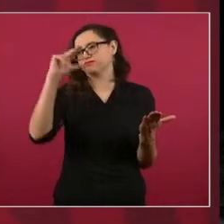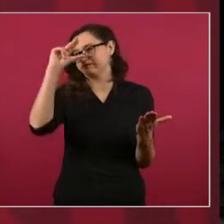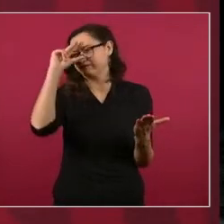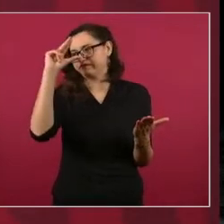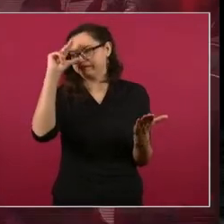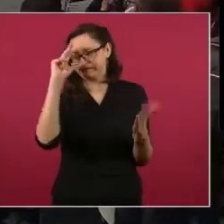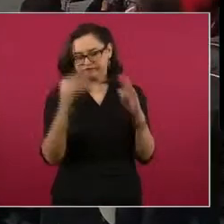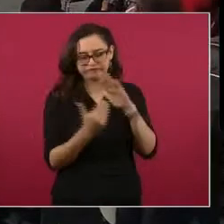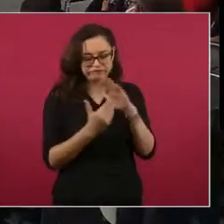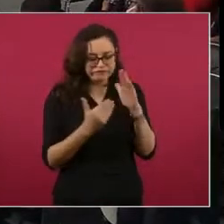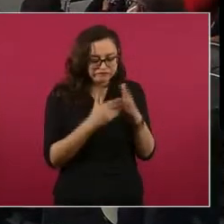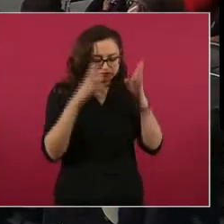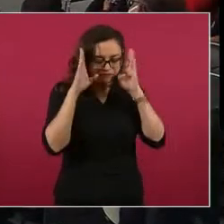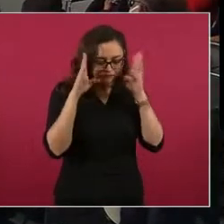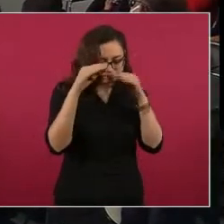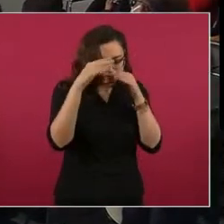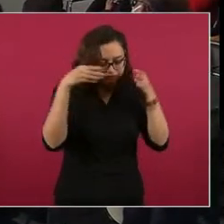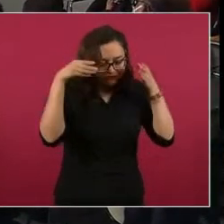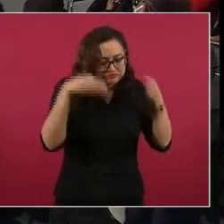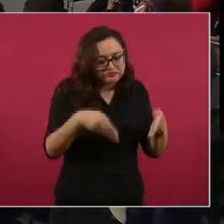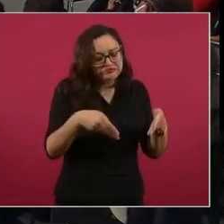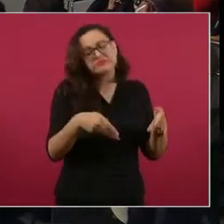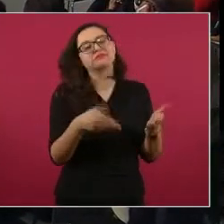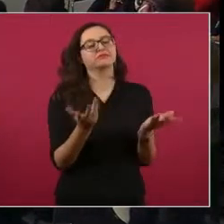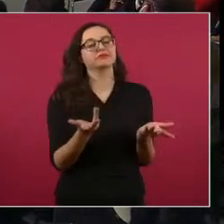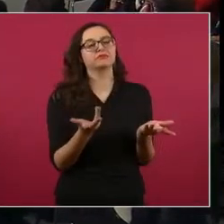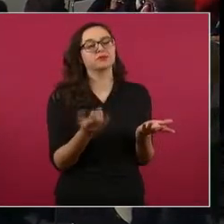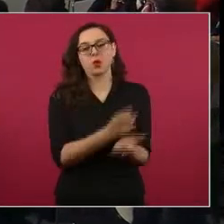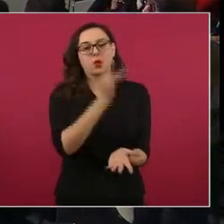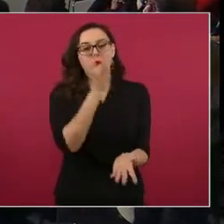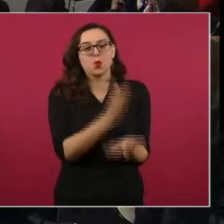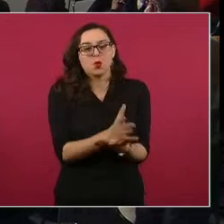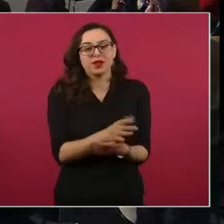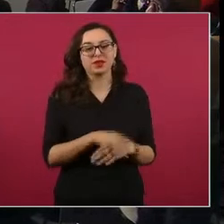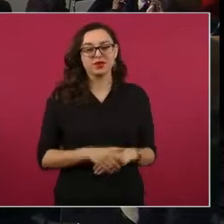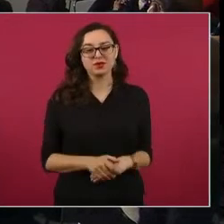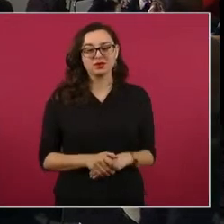si no no pasa